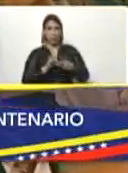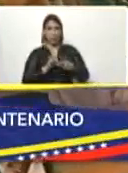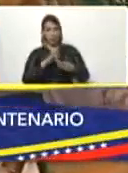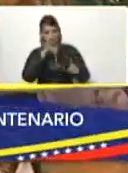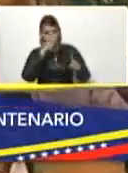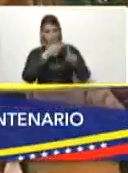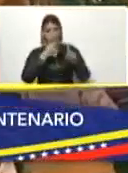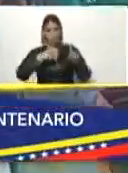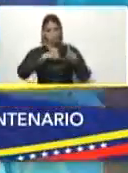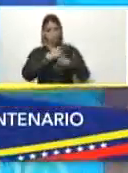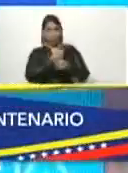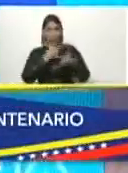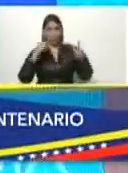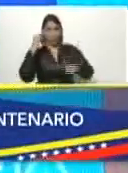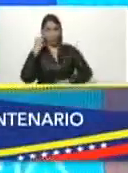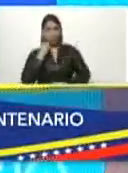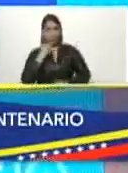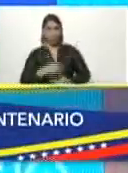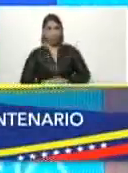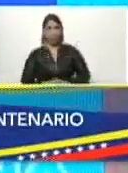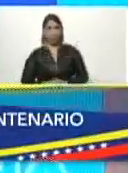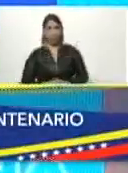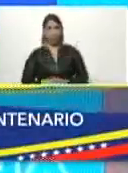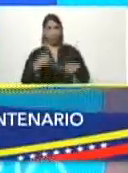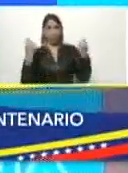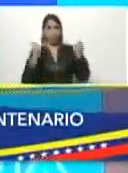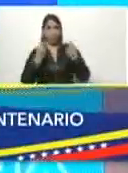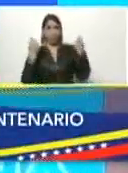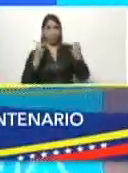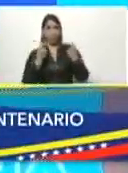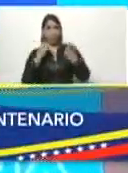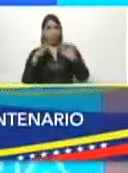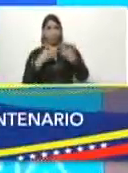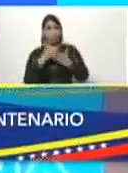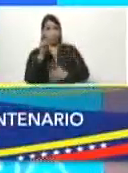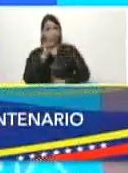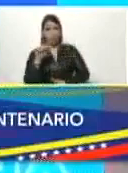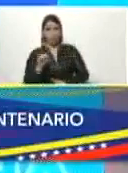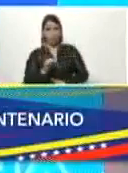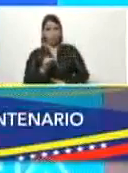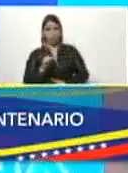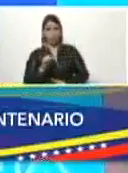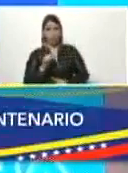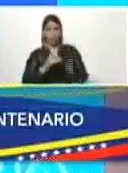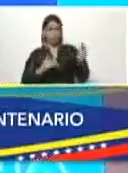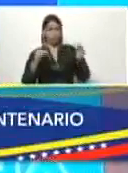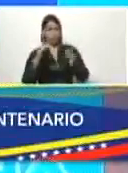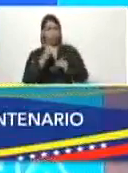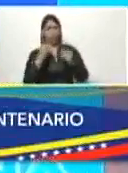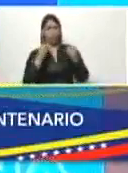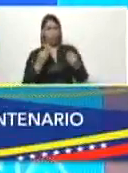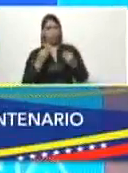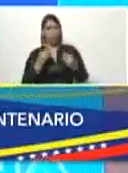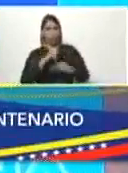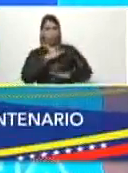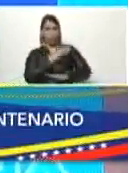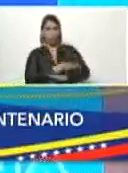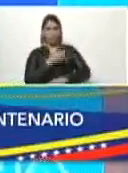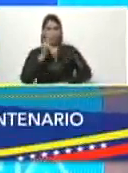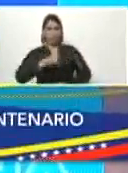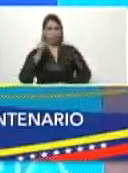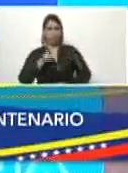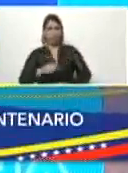nuestro libertador Simón Bolívar en la campaña hacia el sur. Alcanzar la acumulación de fuerzas